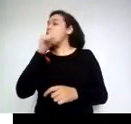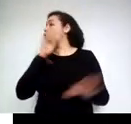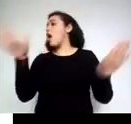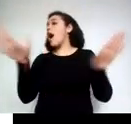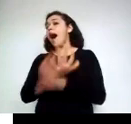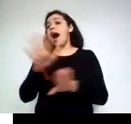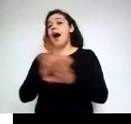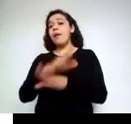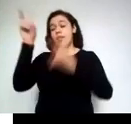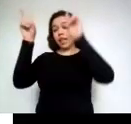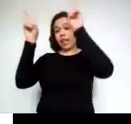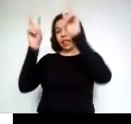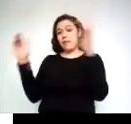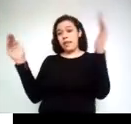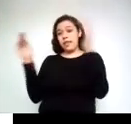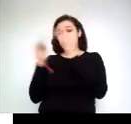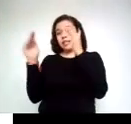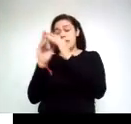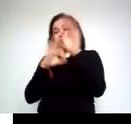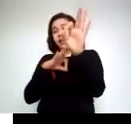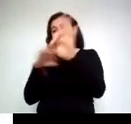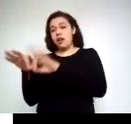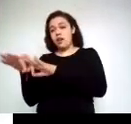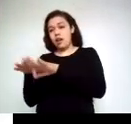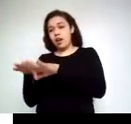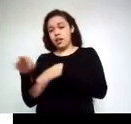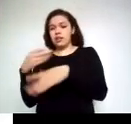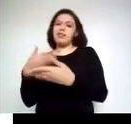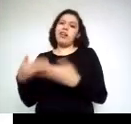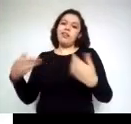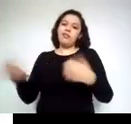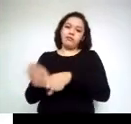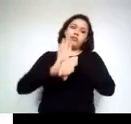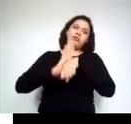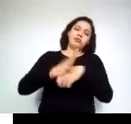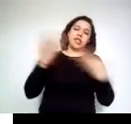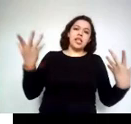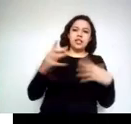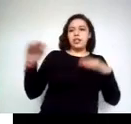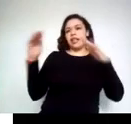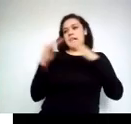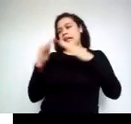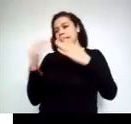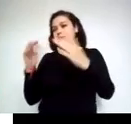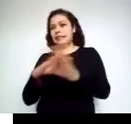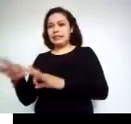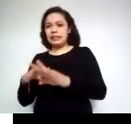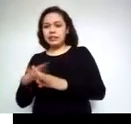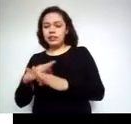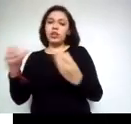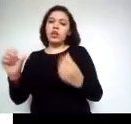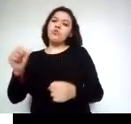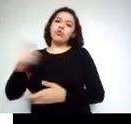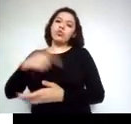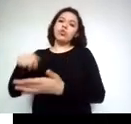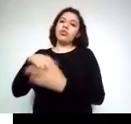con relación al tema de las ubicaciones que hoy, por debido a la pandemia, estamos tomando en nuestros hogares o en nuestras casas o en algún otro lugar